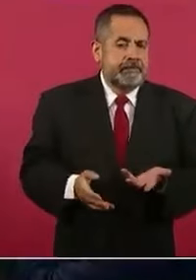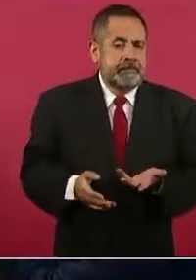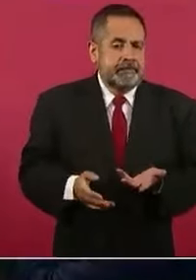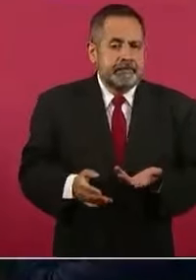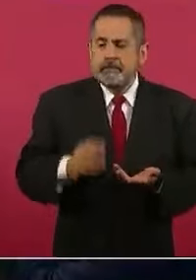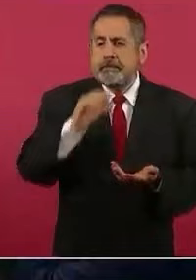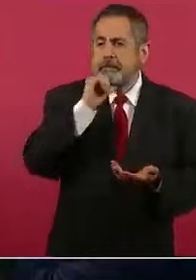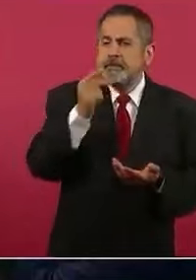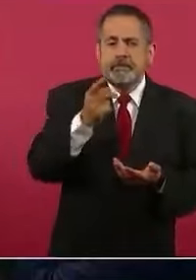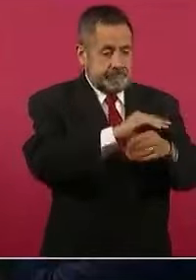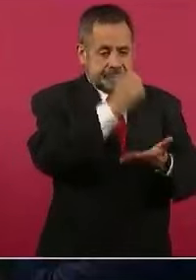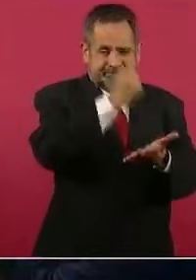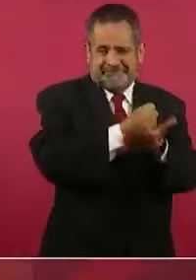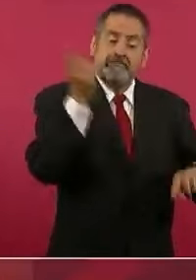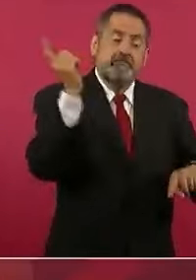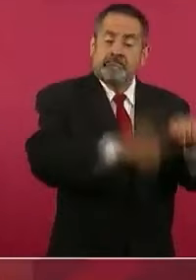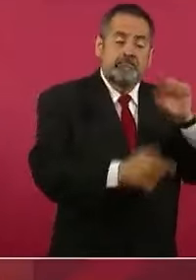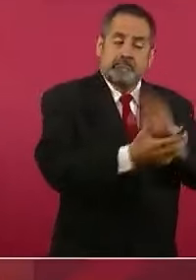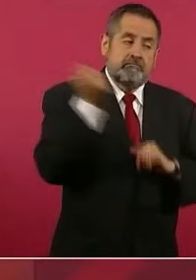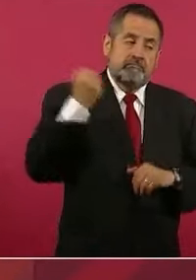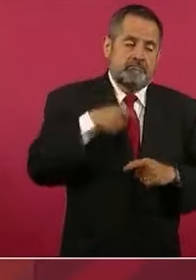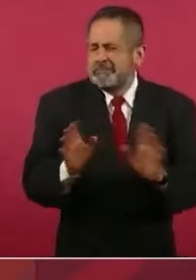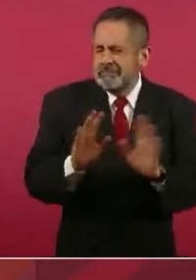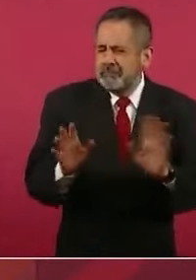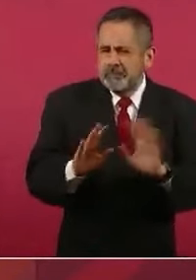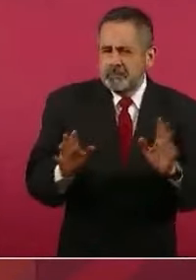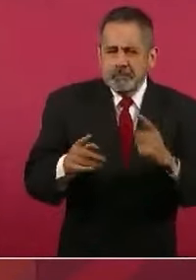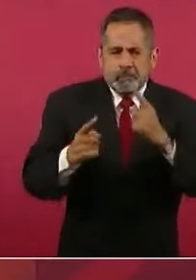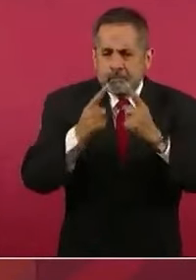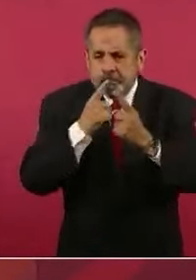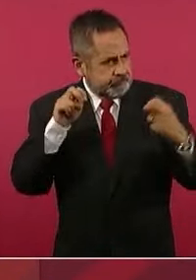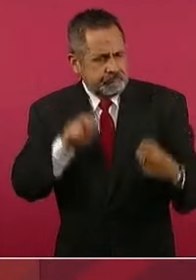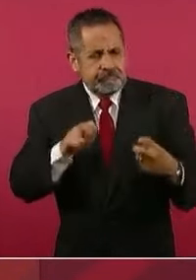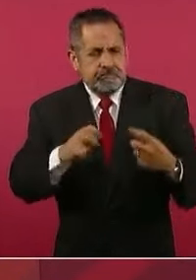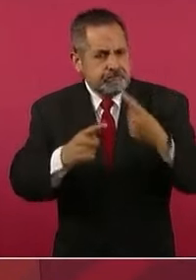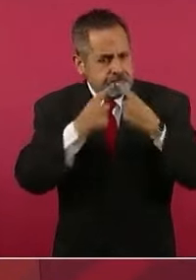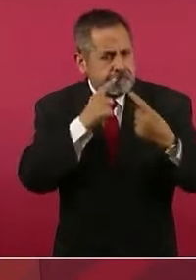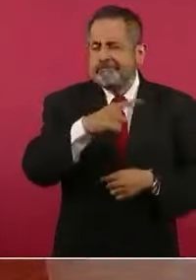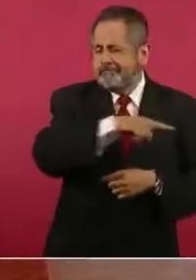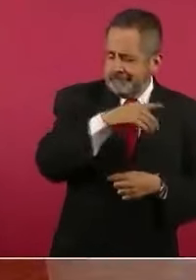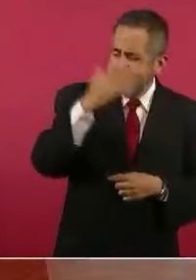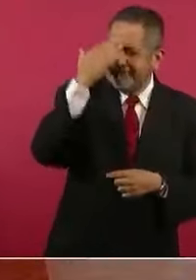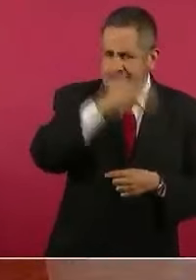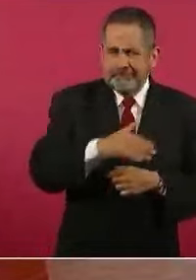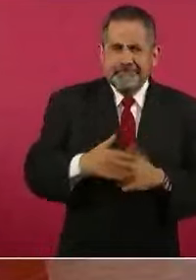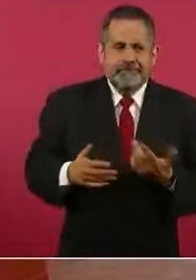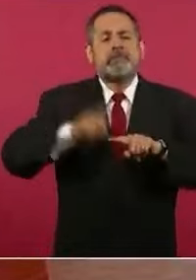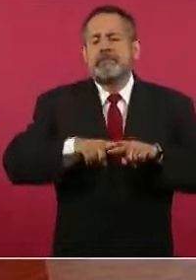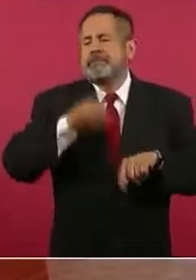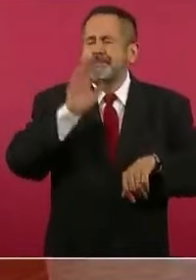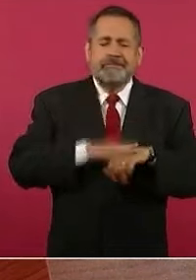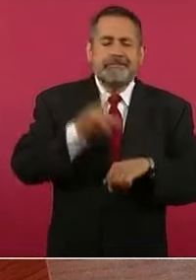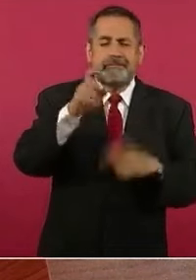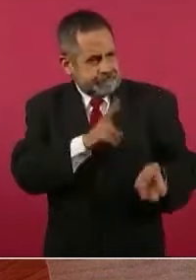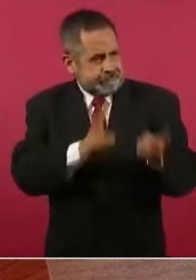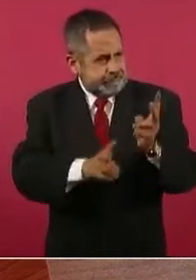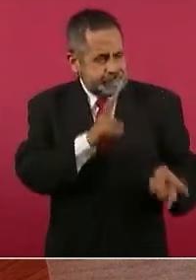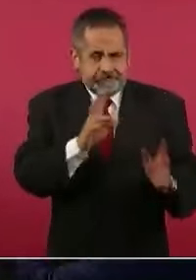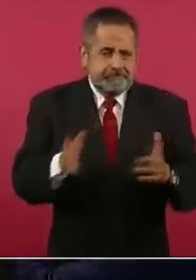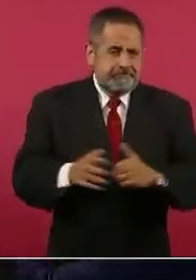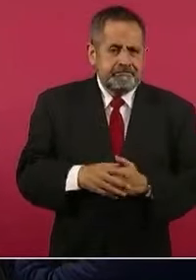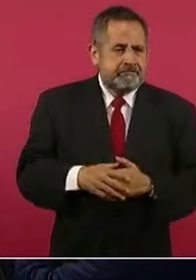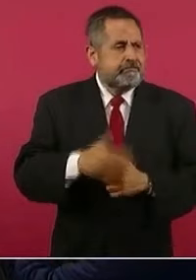de quitar concesiones ni de sancionar a nadie. Es nada más llamarlos. Ellos saben quiénes son los que consumen más, lo saben perfectamente.